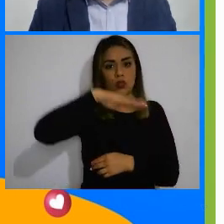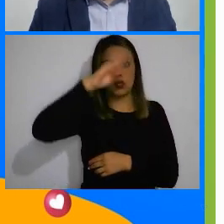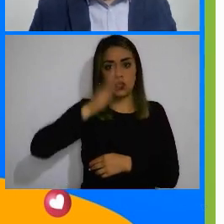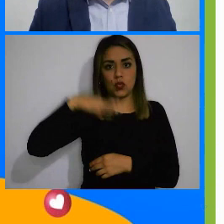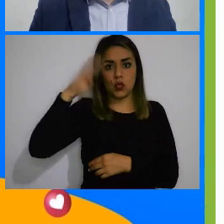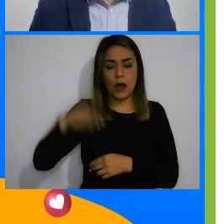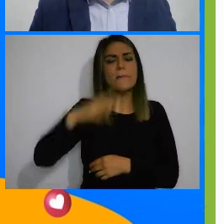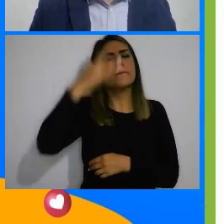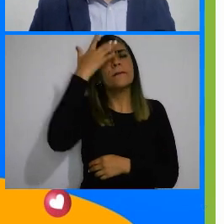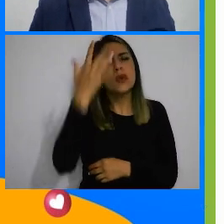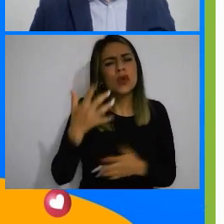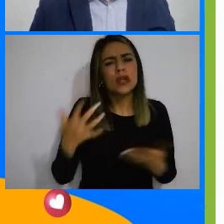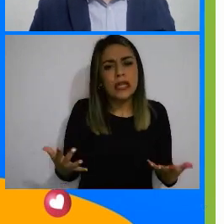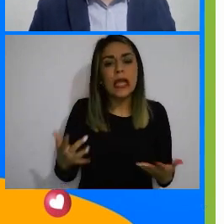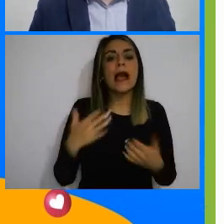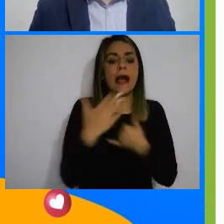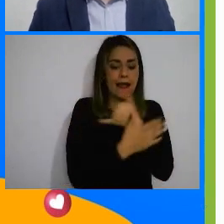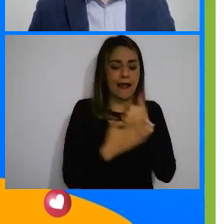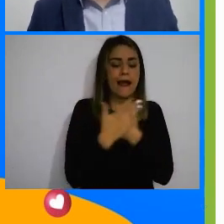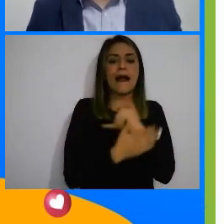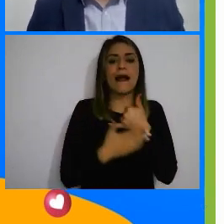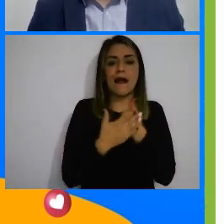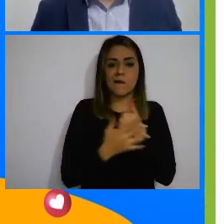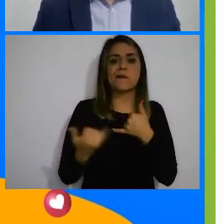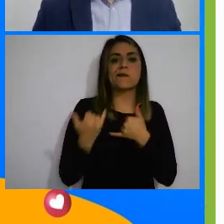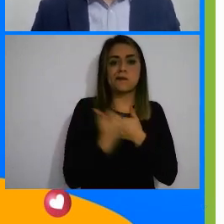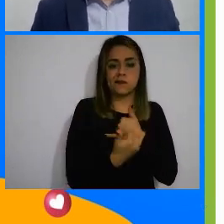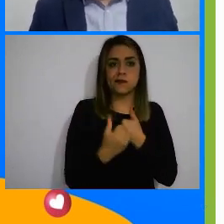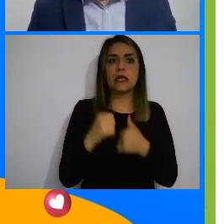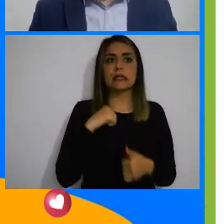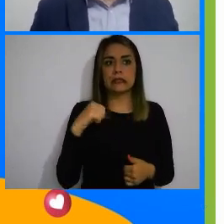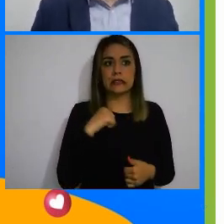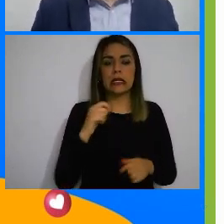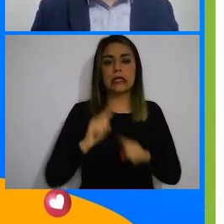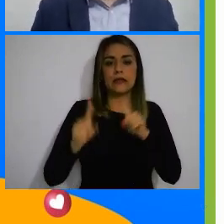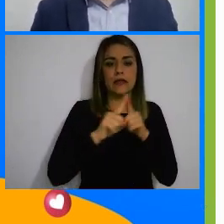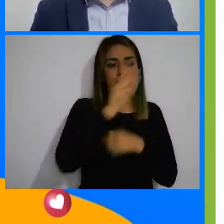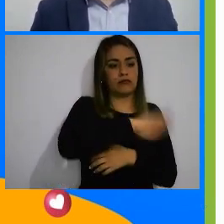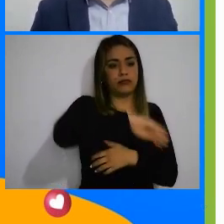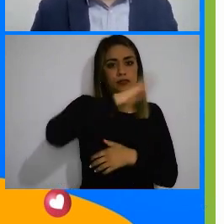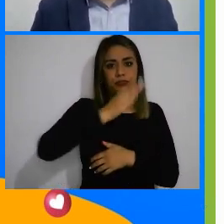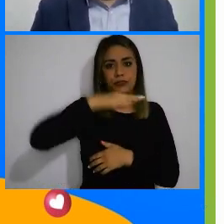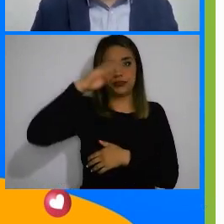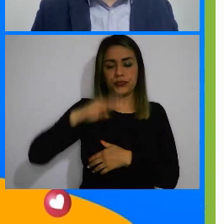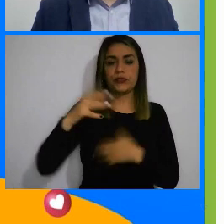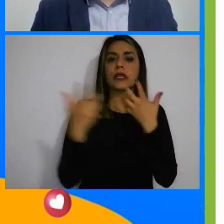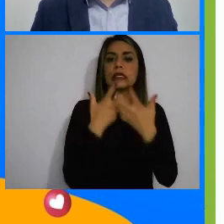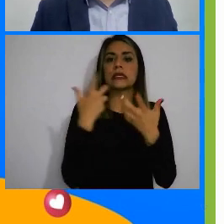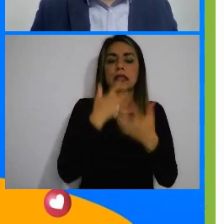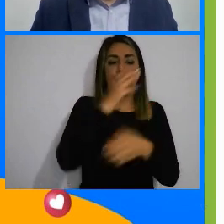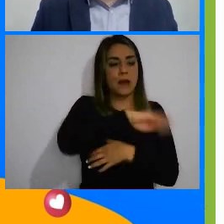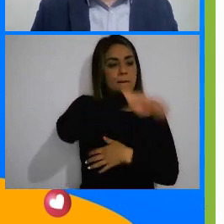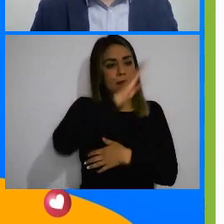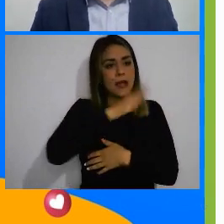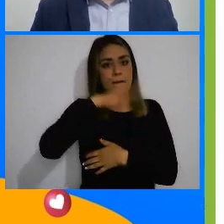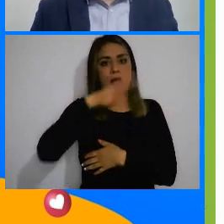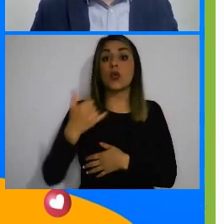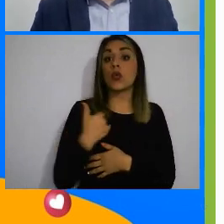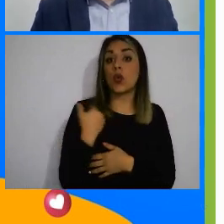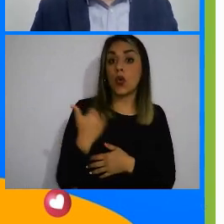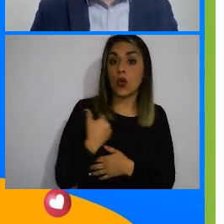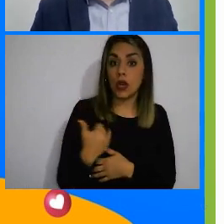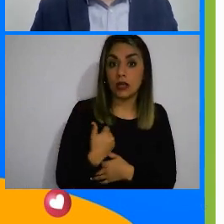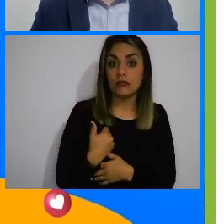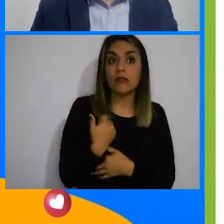qué? Porque nuestro país está atravesado por los Andes, ¿sí? Sistema cordillerano, ¿sí? Joven,